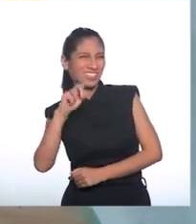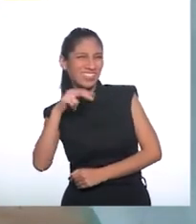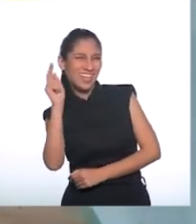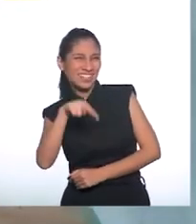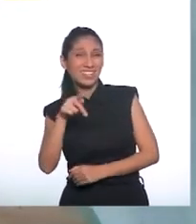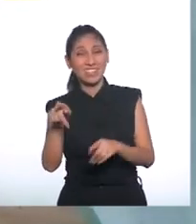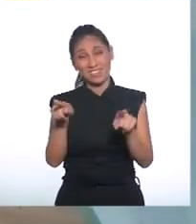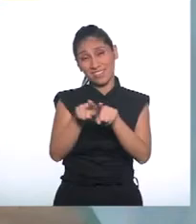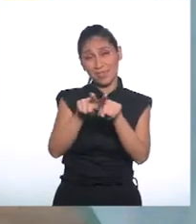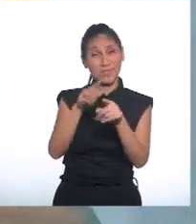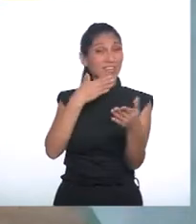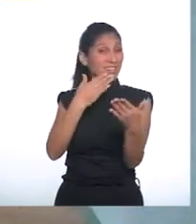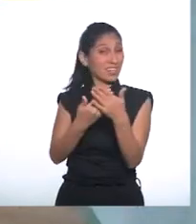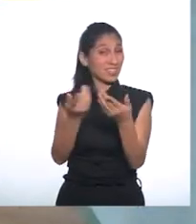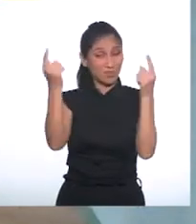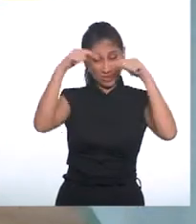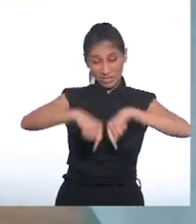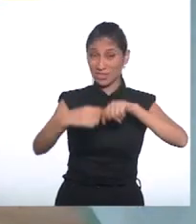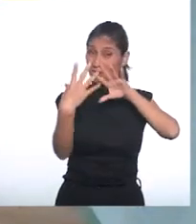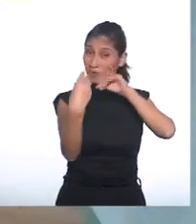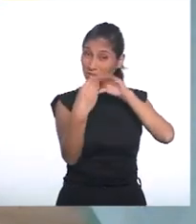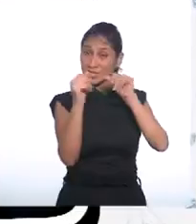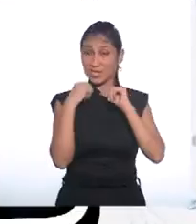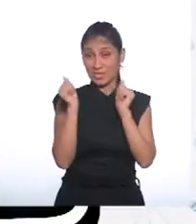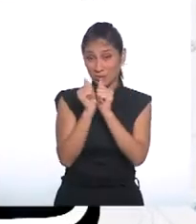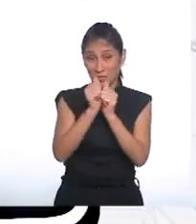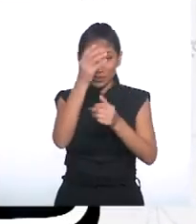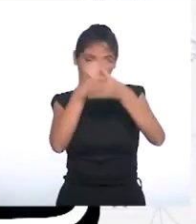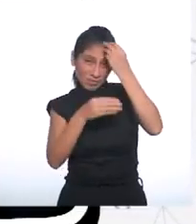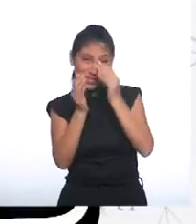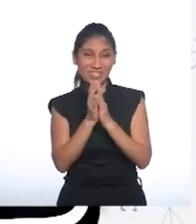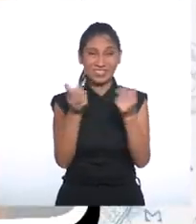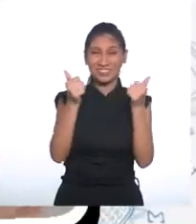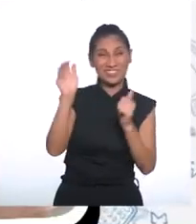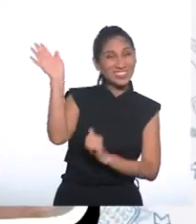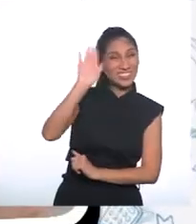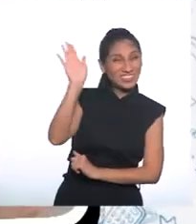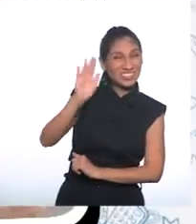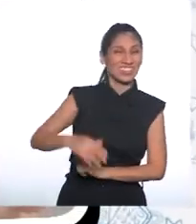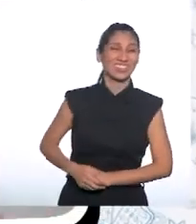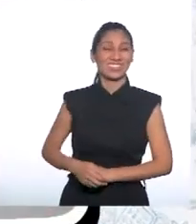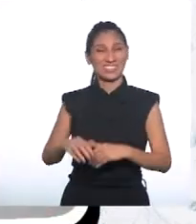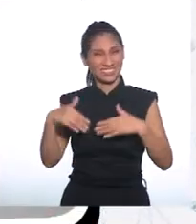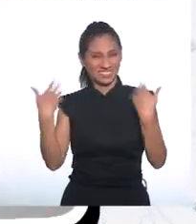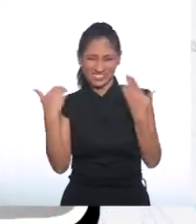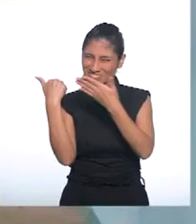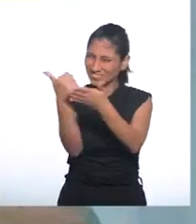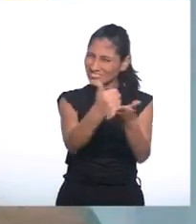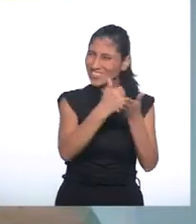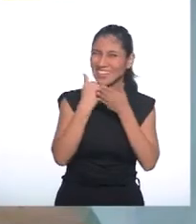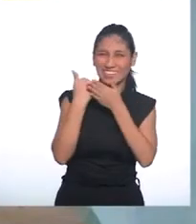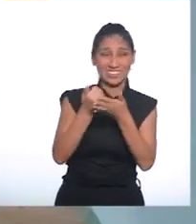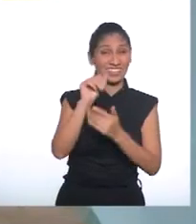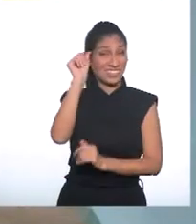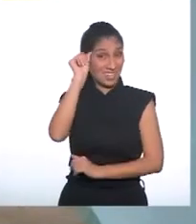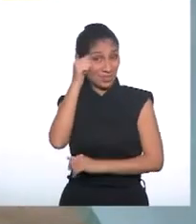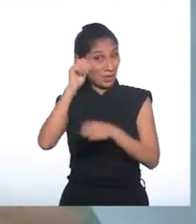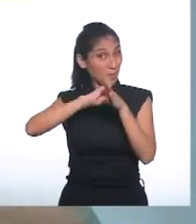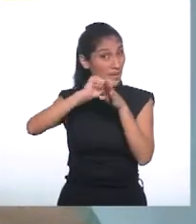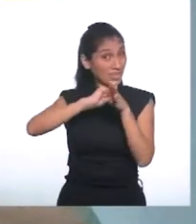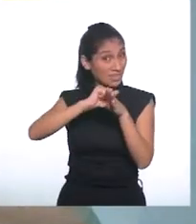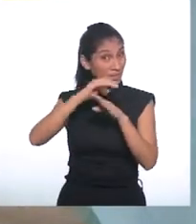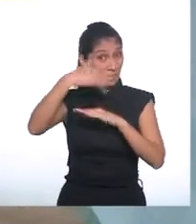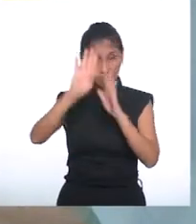por quedarse a conversar y aprender conmigo un rato. Un gusto. Estamos para ayudar, Andrea. Recuerden practicar